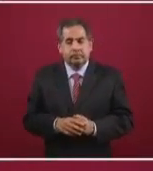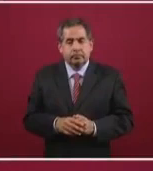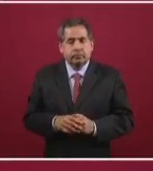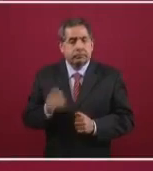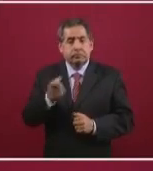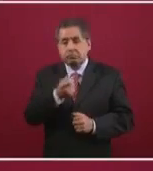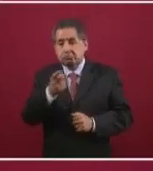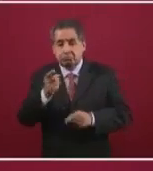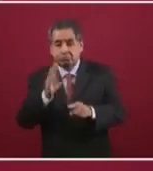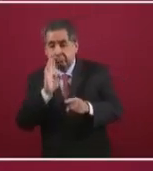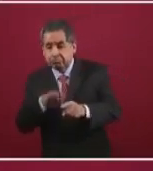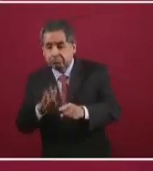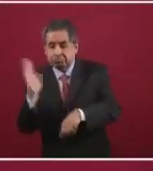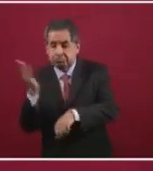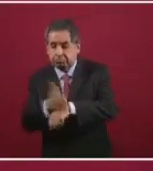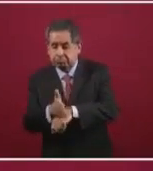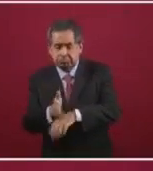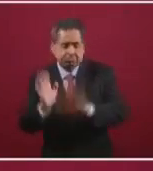impunidad,